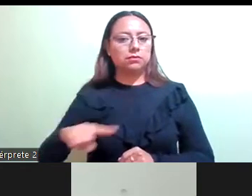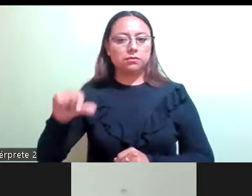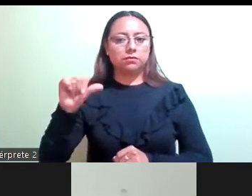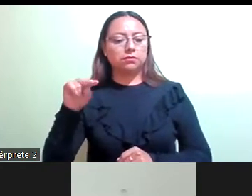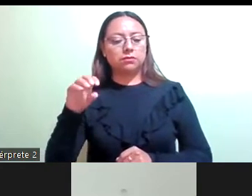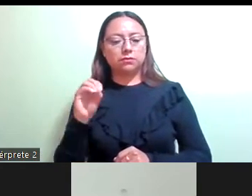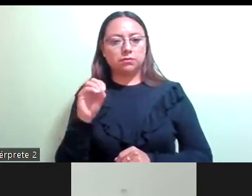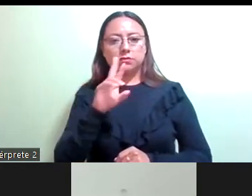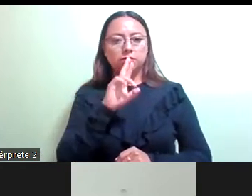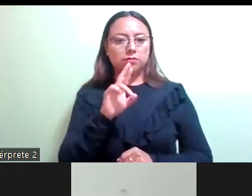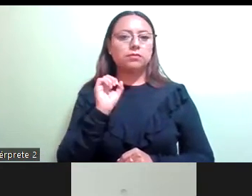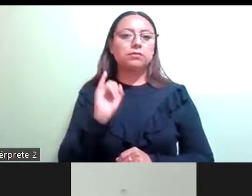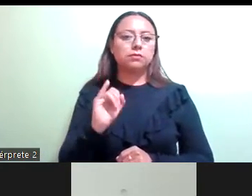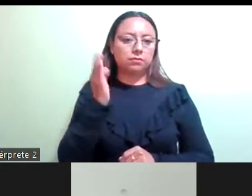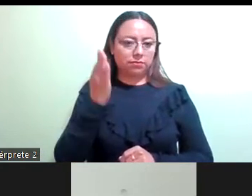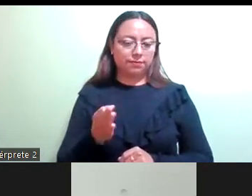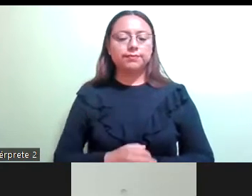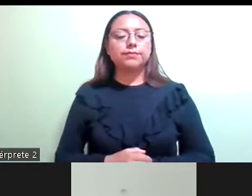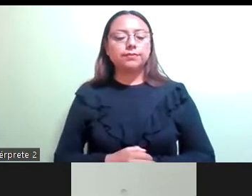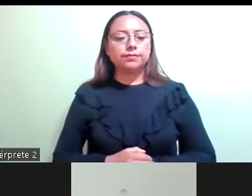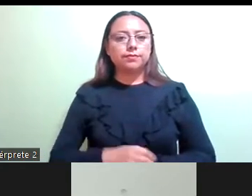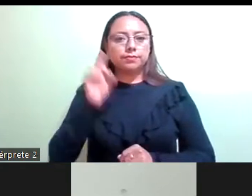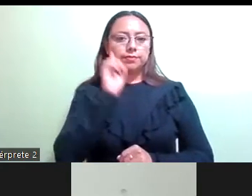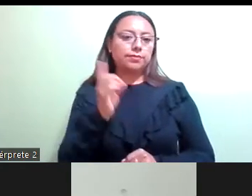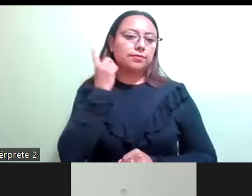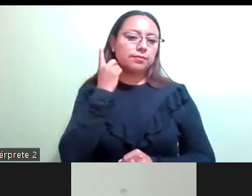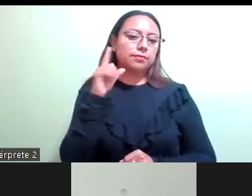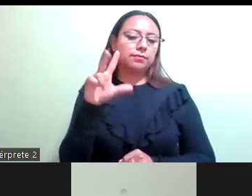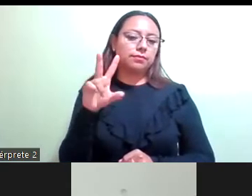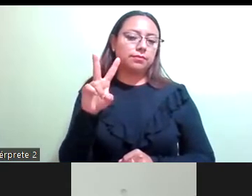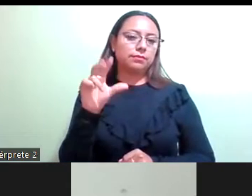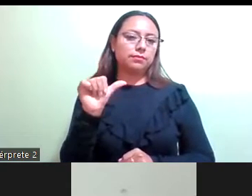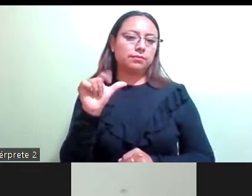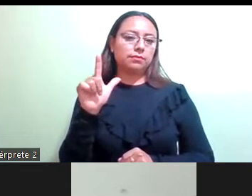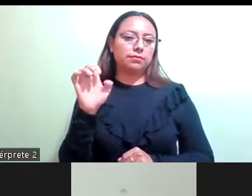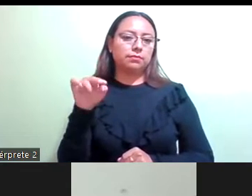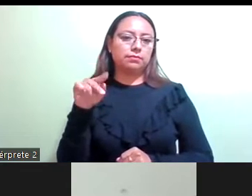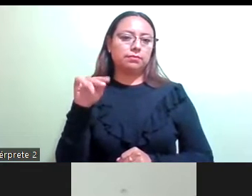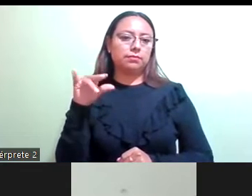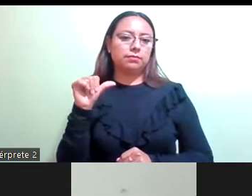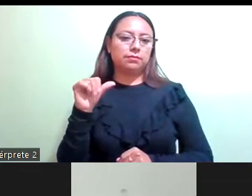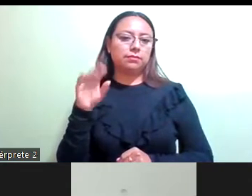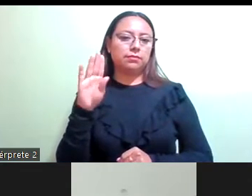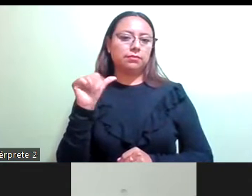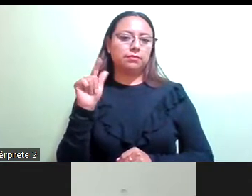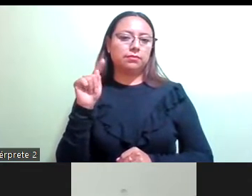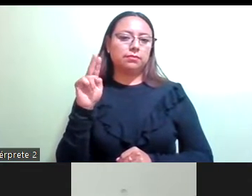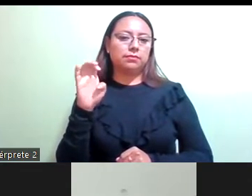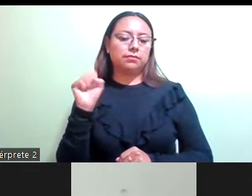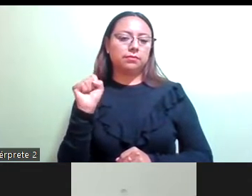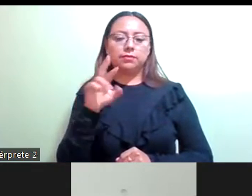Carlos Lozano, a favor. Diputada Valentina Valia Batres Guadarrama. Valentina Batres, a